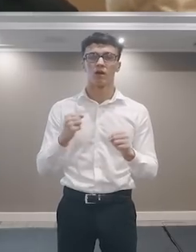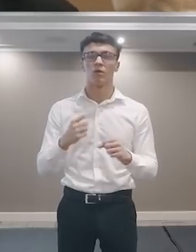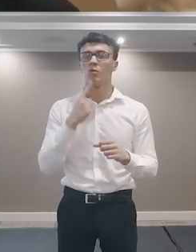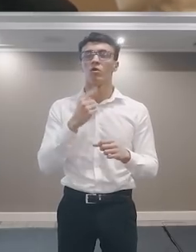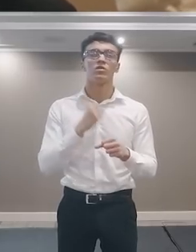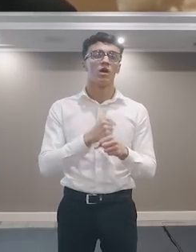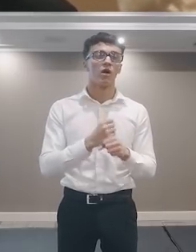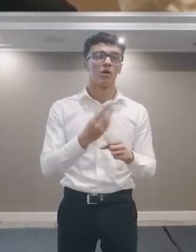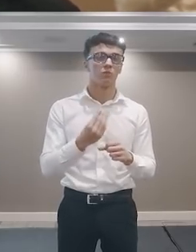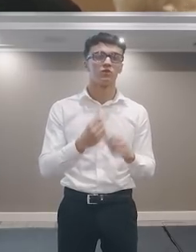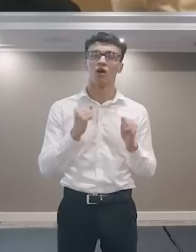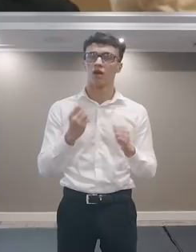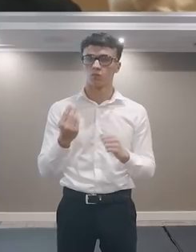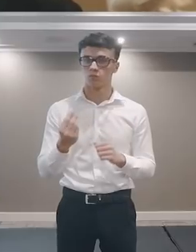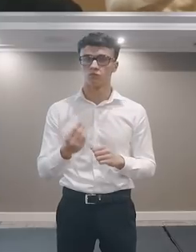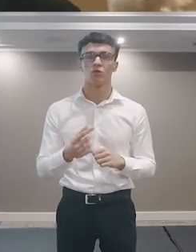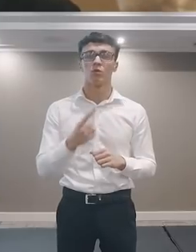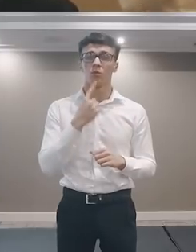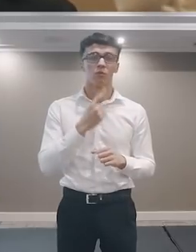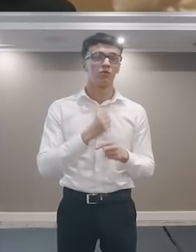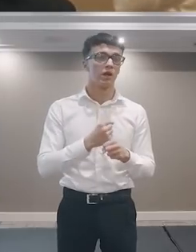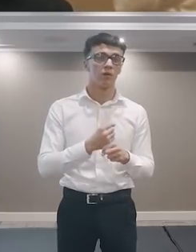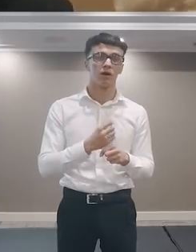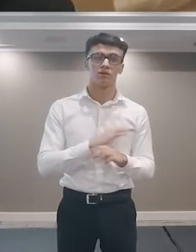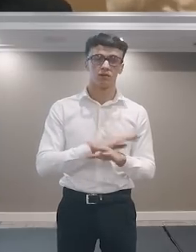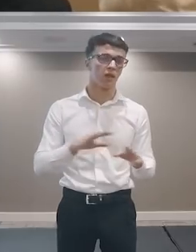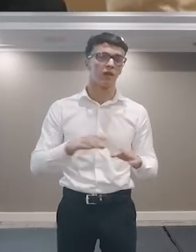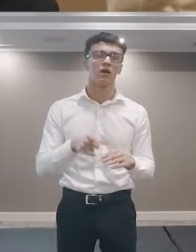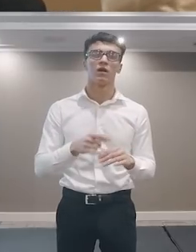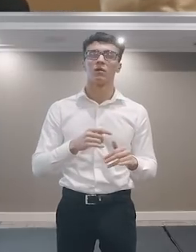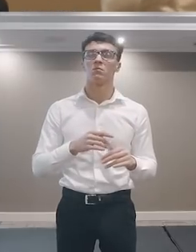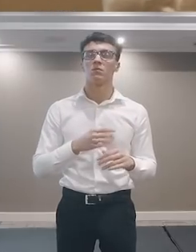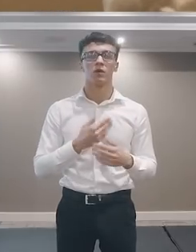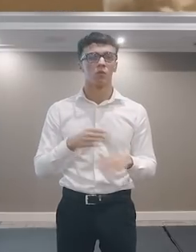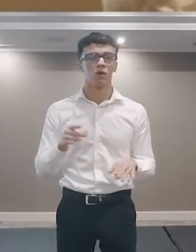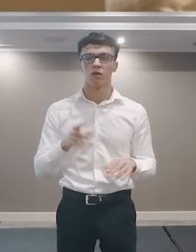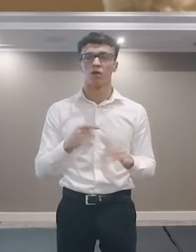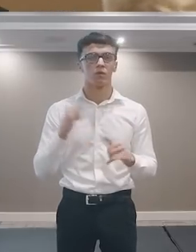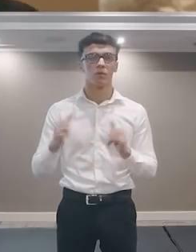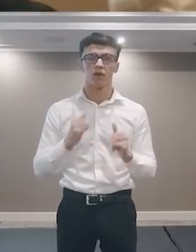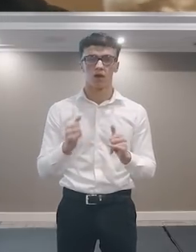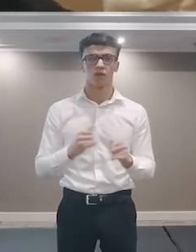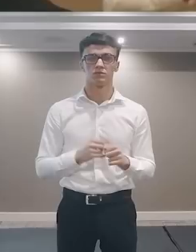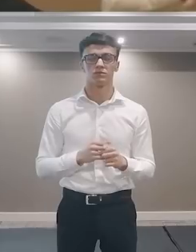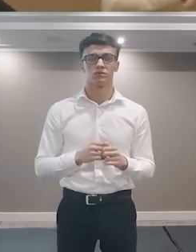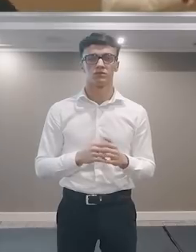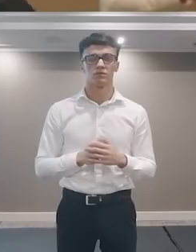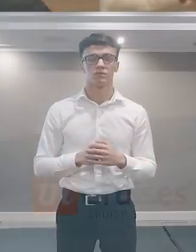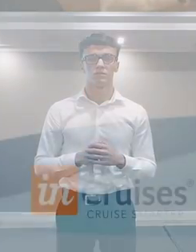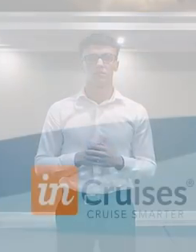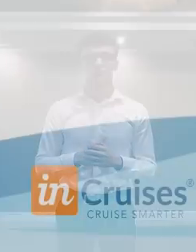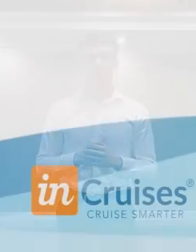mucho ganas mucho y si no trabajas nada igualmente viajas por - por todo el mundo así es como realmente funciona